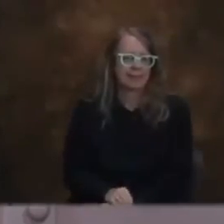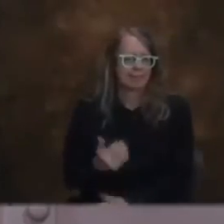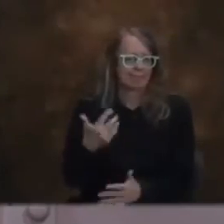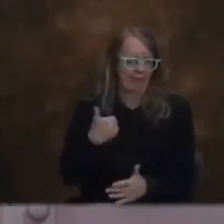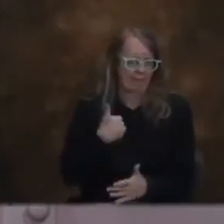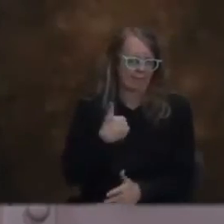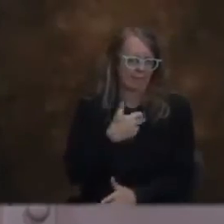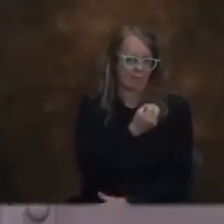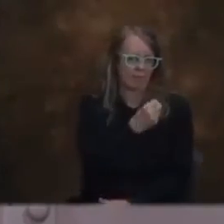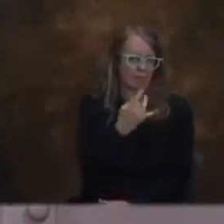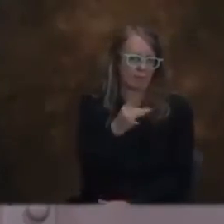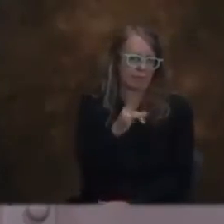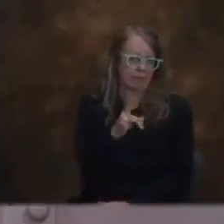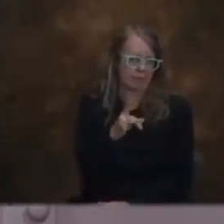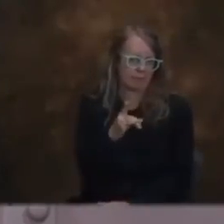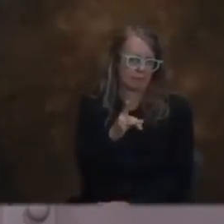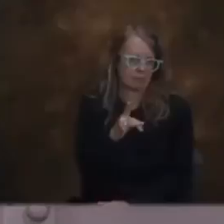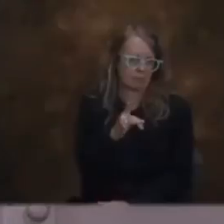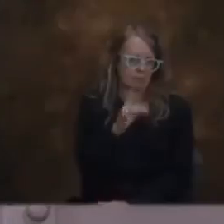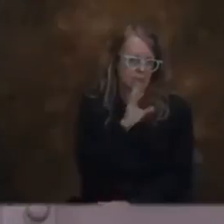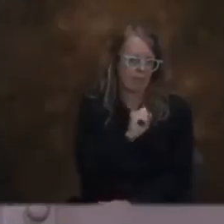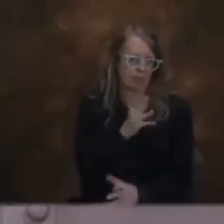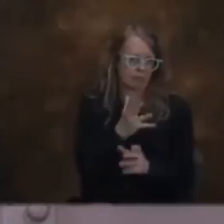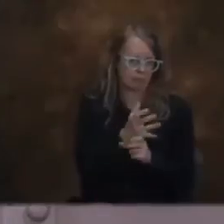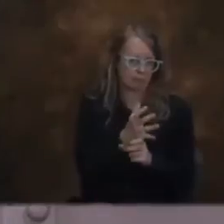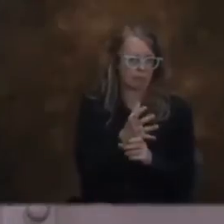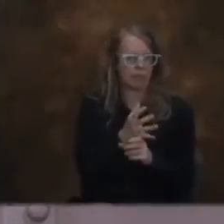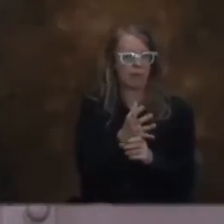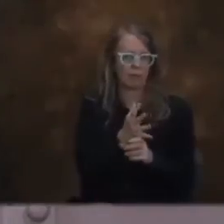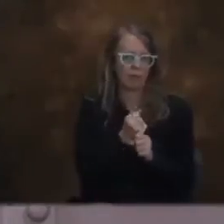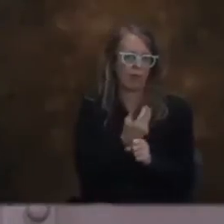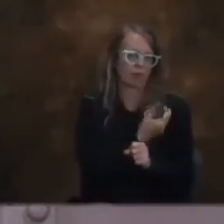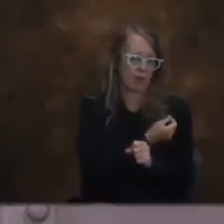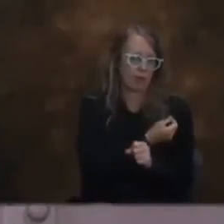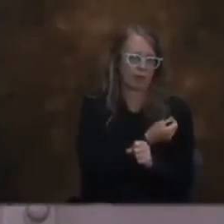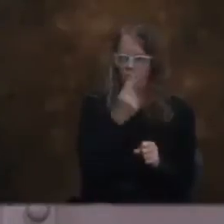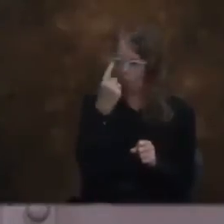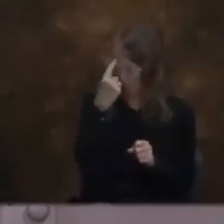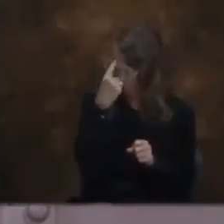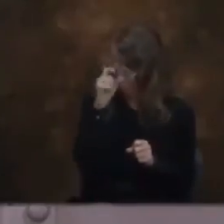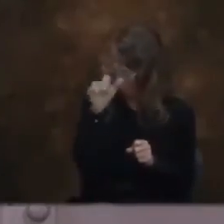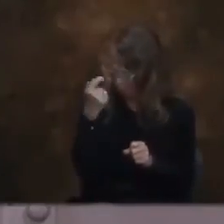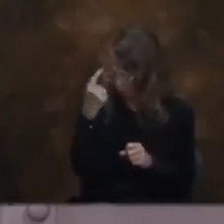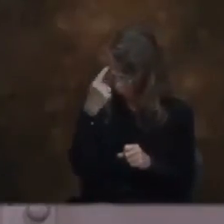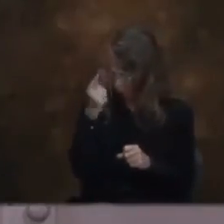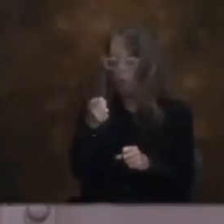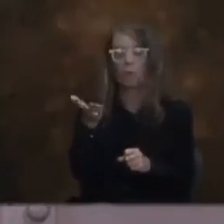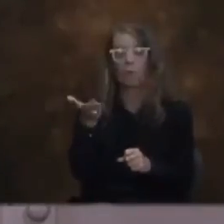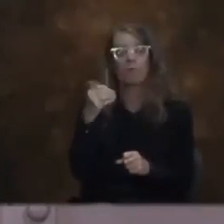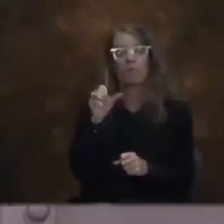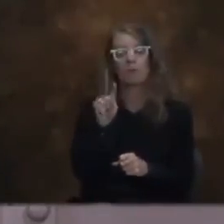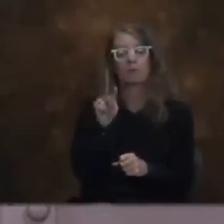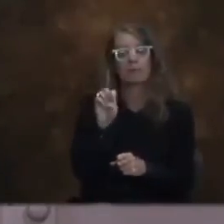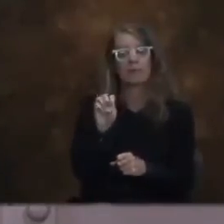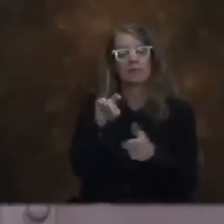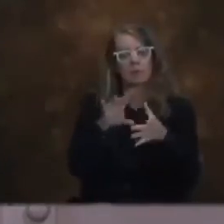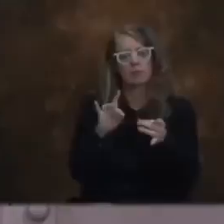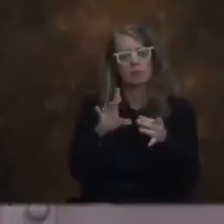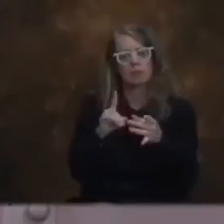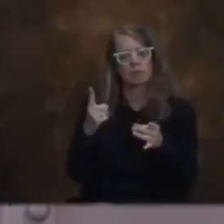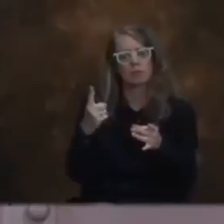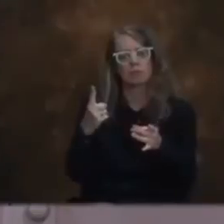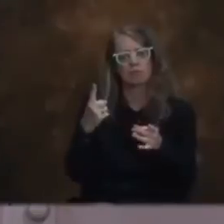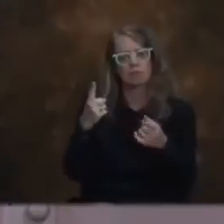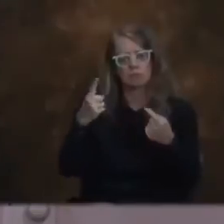esto que fue mi otro pensamiento en el pasado este si usted ha mencionado que ha tenido éxito